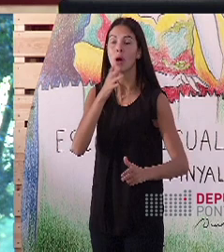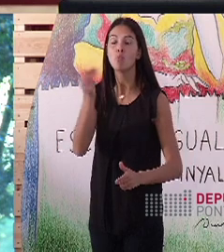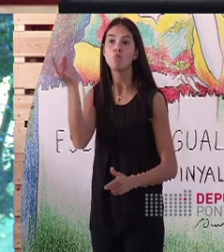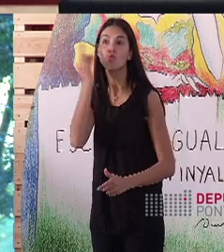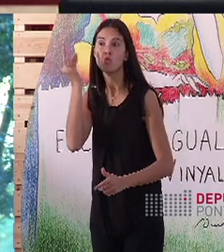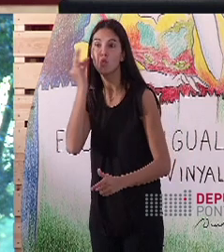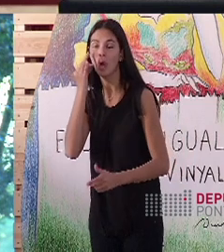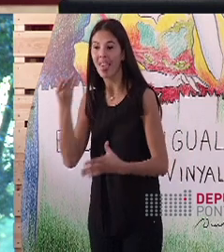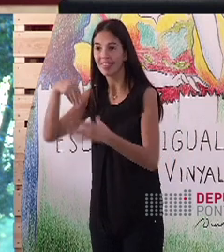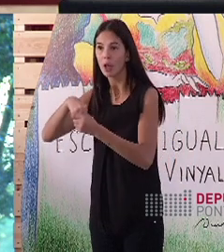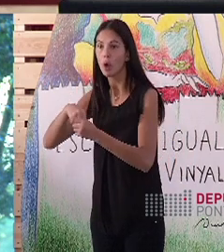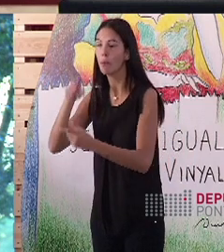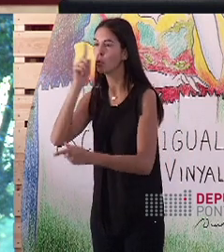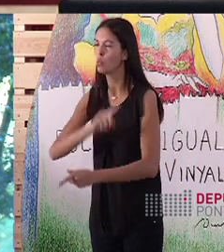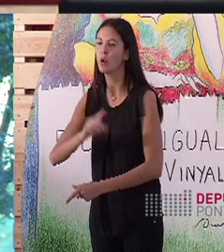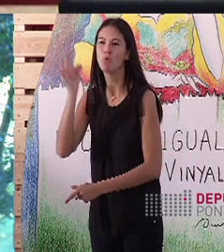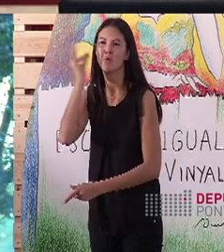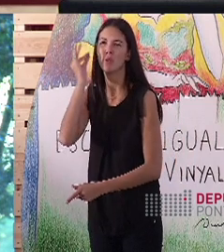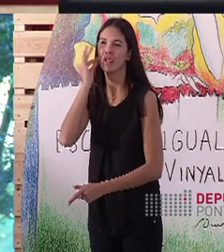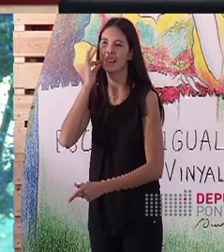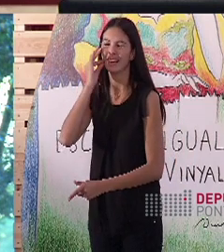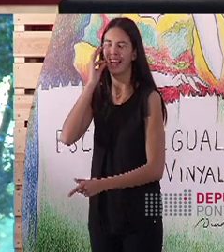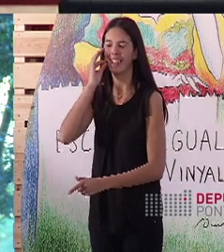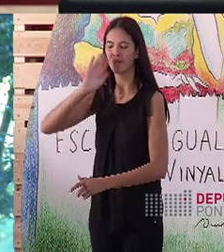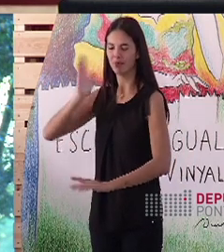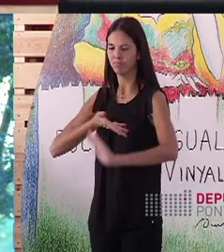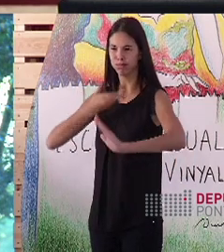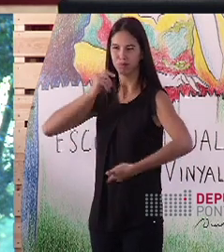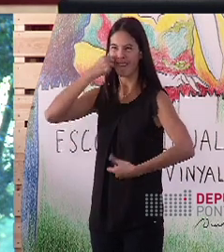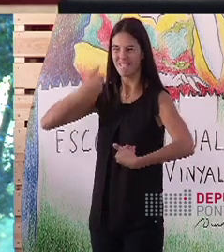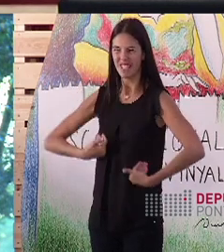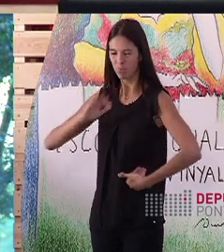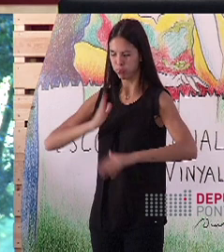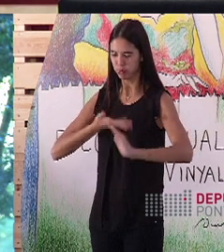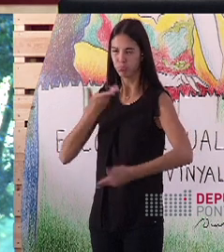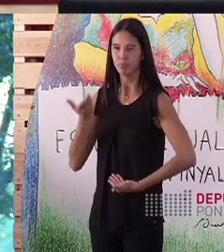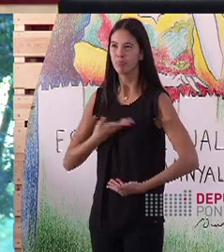prostitución son mujeres que tienen muchos daños físicos y, por supuesto,